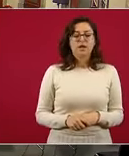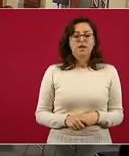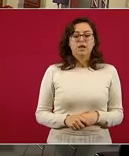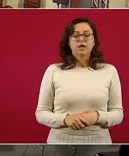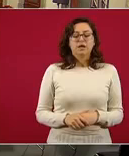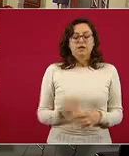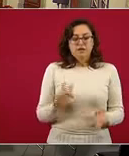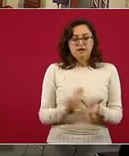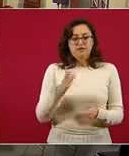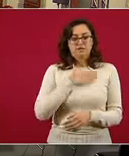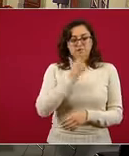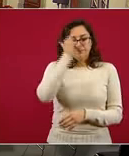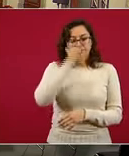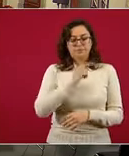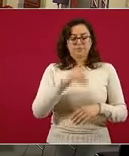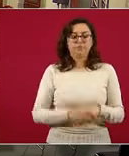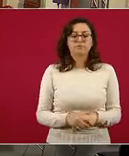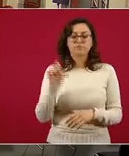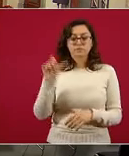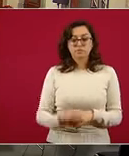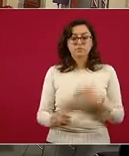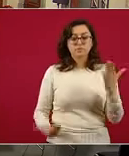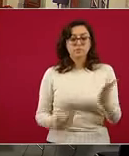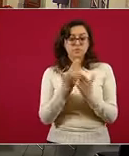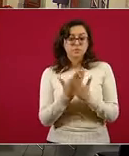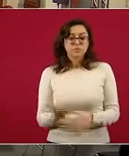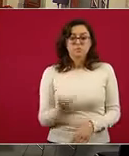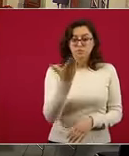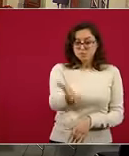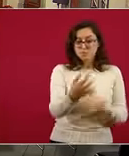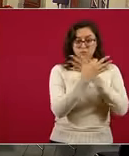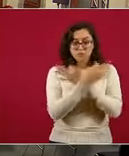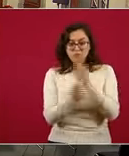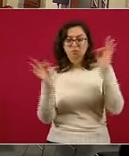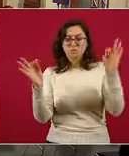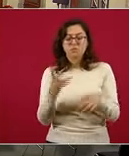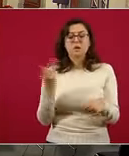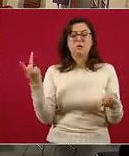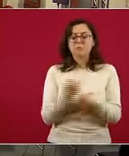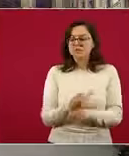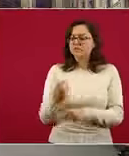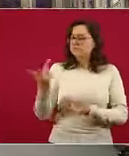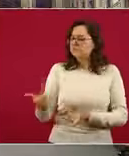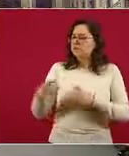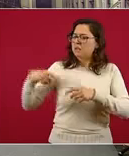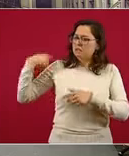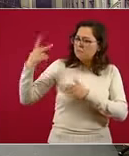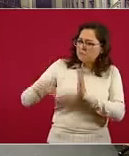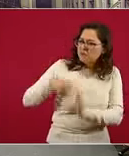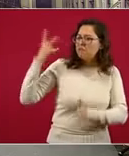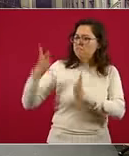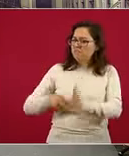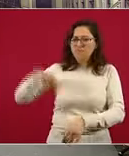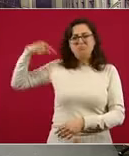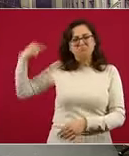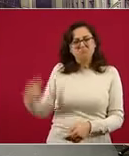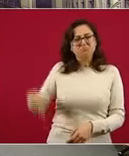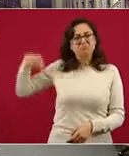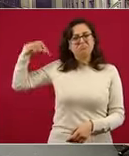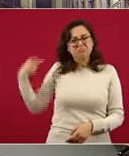página. En el mensaje de la mañana usted mencionaba una inercia en los casos, ¿no? Y que después de llamar